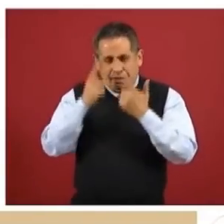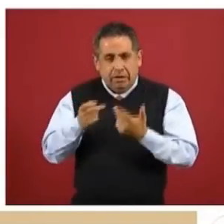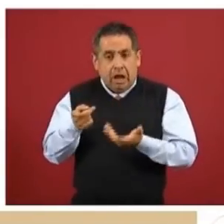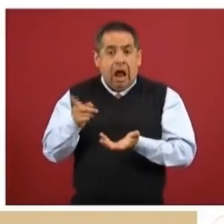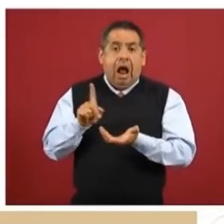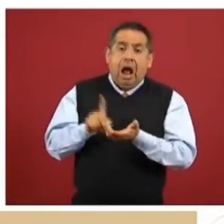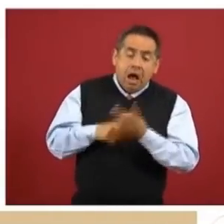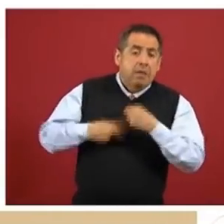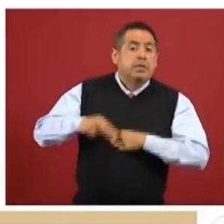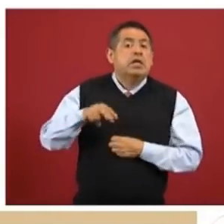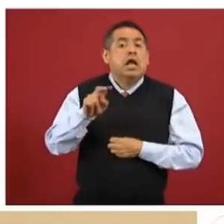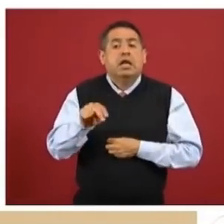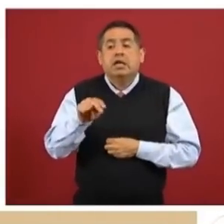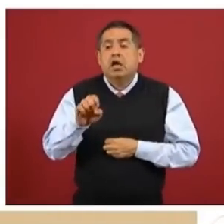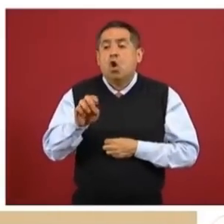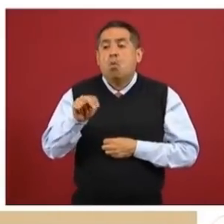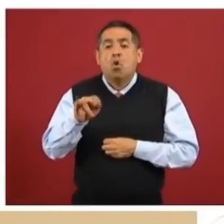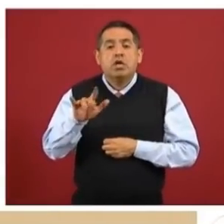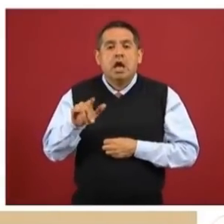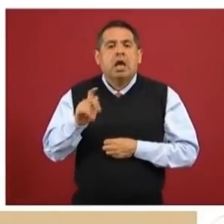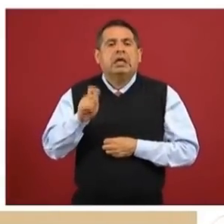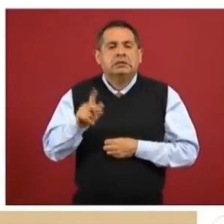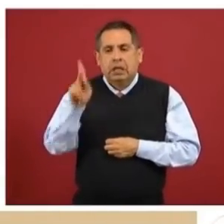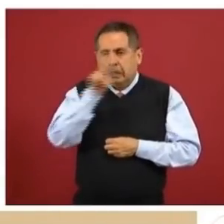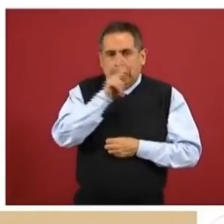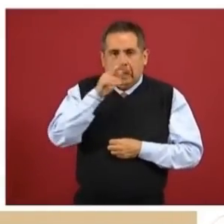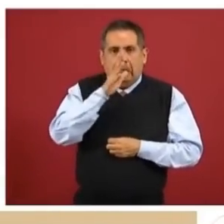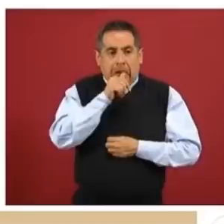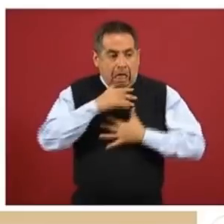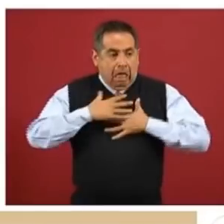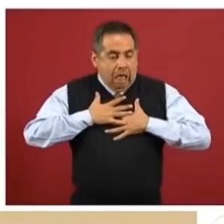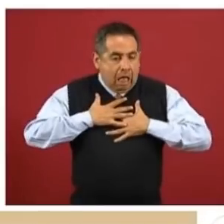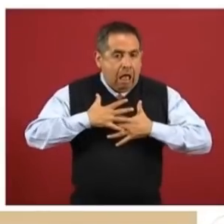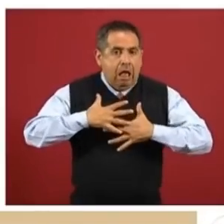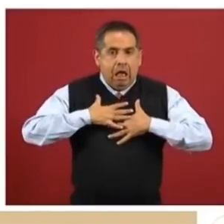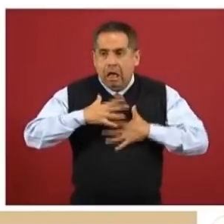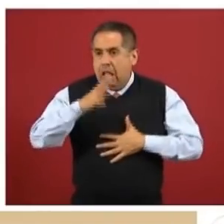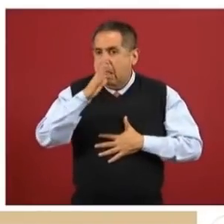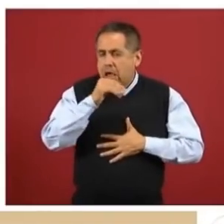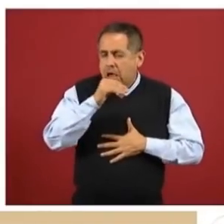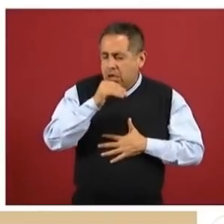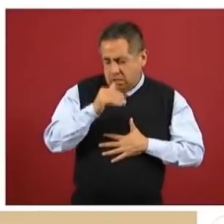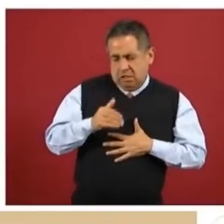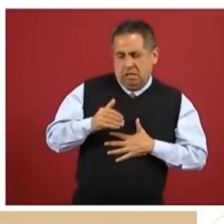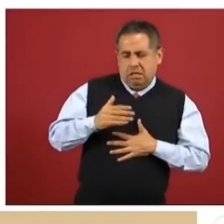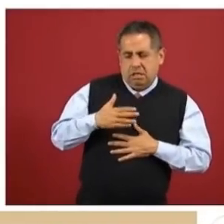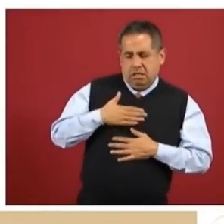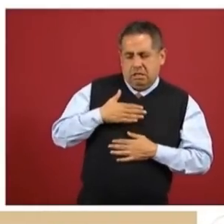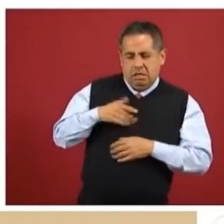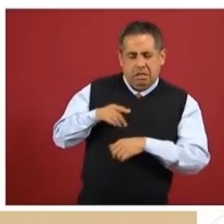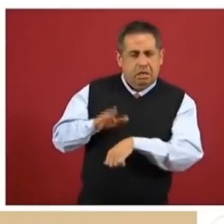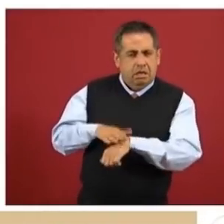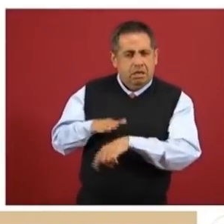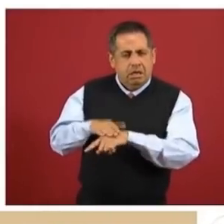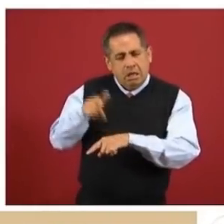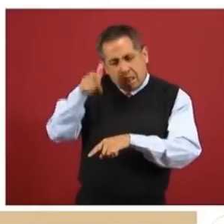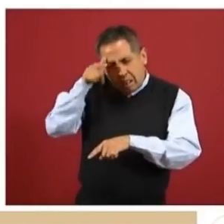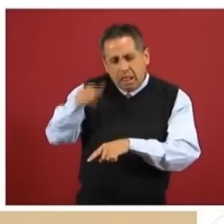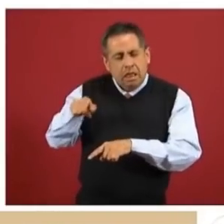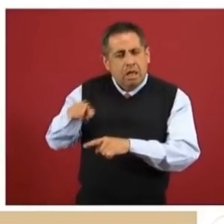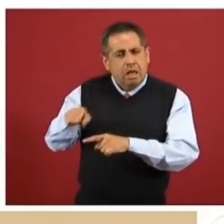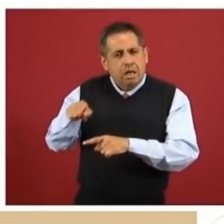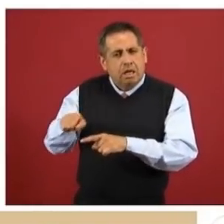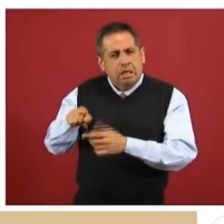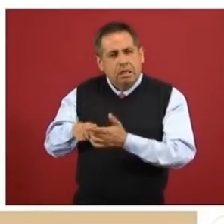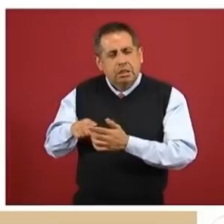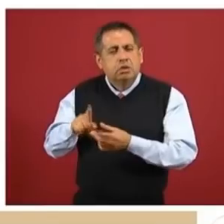neumonía, es decir, la dificultad respiratoria, y ya nos hace otra alarma de que yo he escuchado esa sintomatología